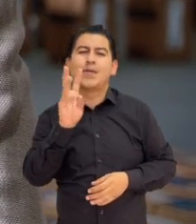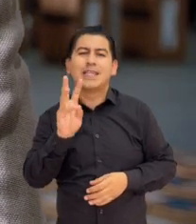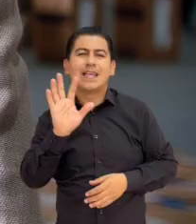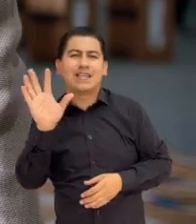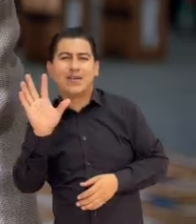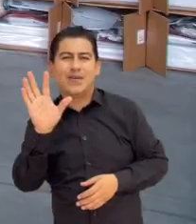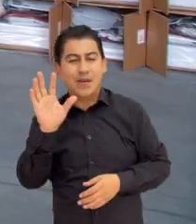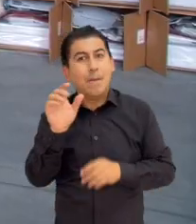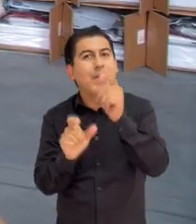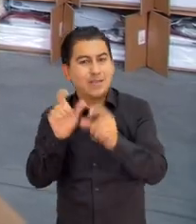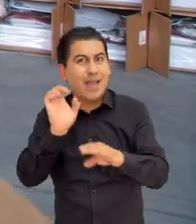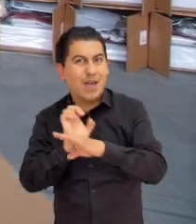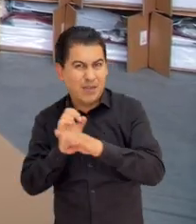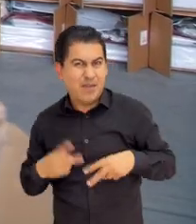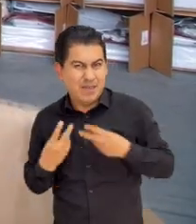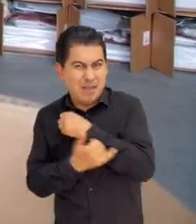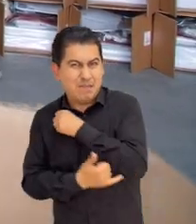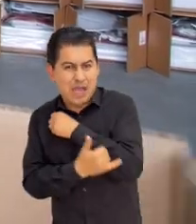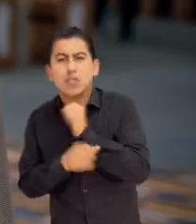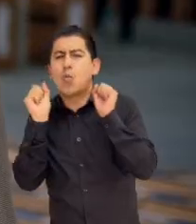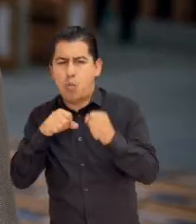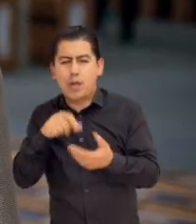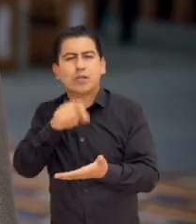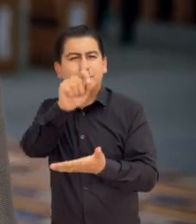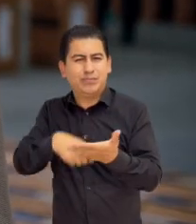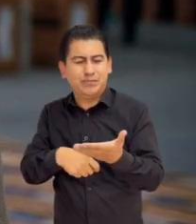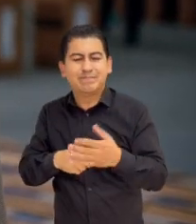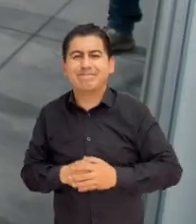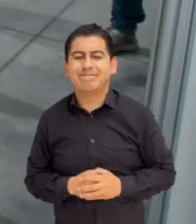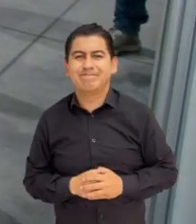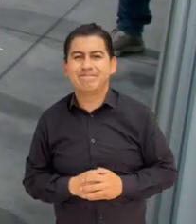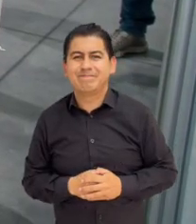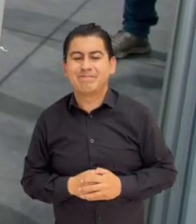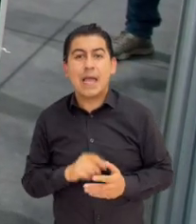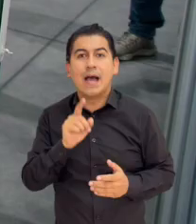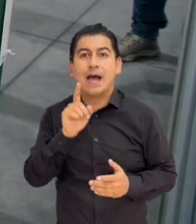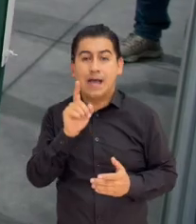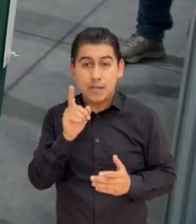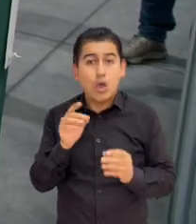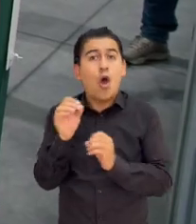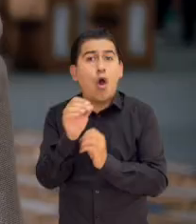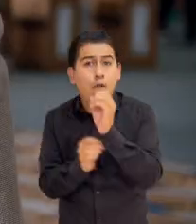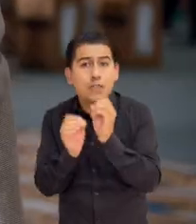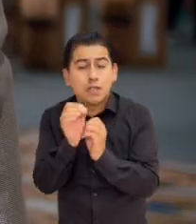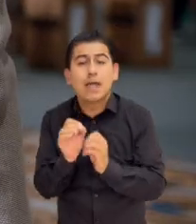429.165 compatriotas están habilitados para ejercer su derecho al voto. Para esto se ha